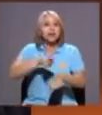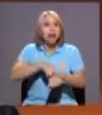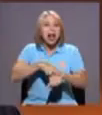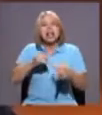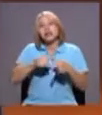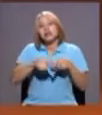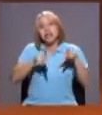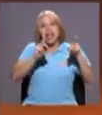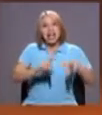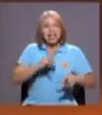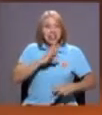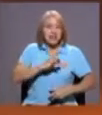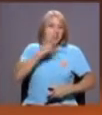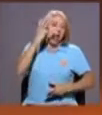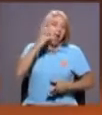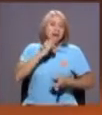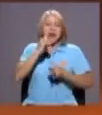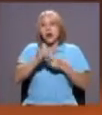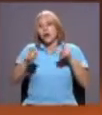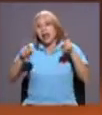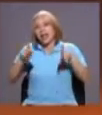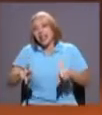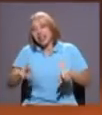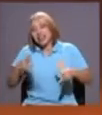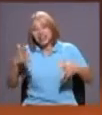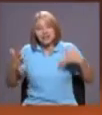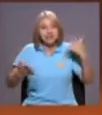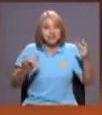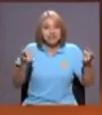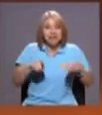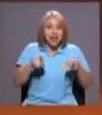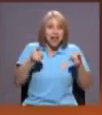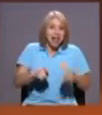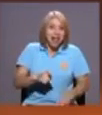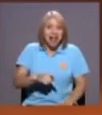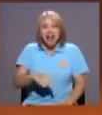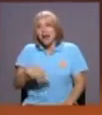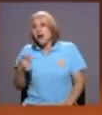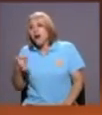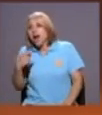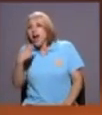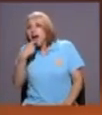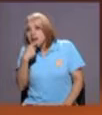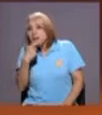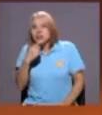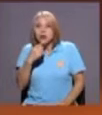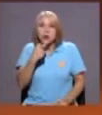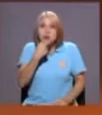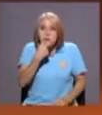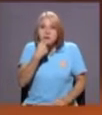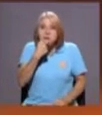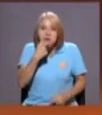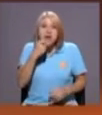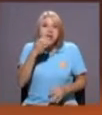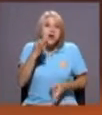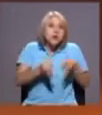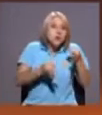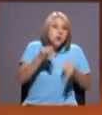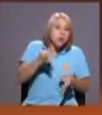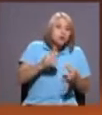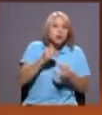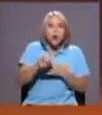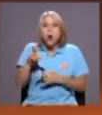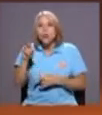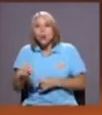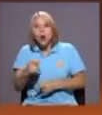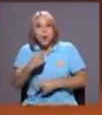brava y la gente los disgustos ocurrirán, que si el árbitro fue justo, fue injusto, si le pitaron mal un penal o